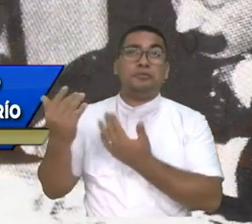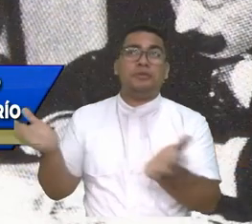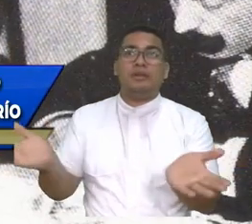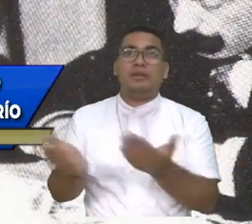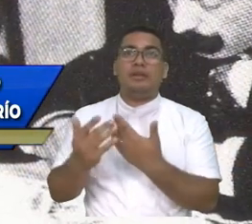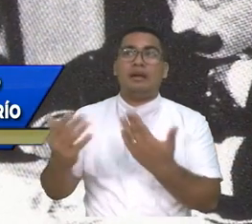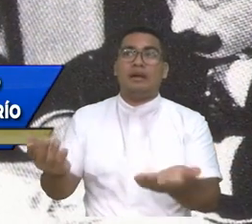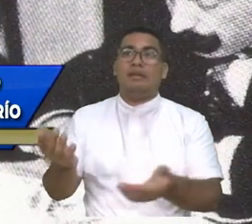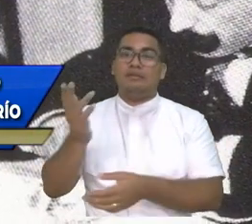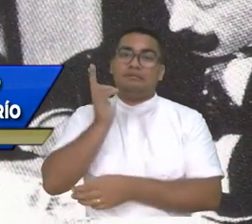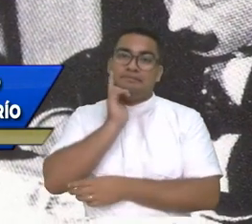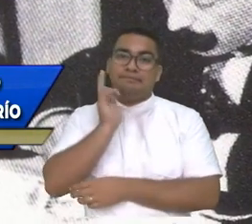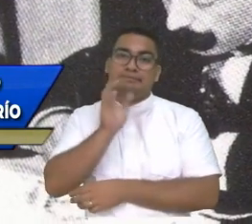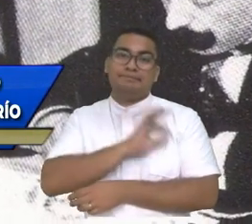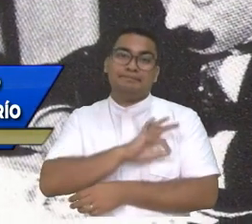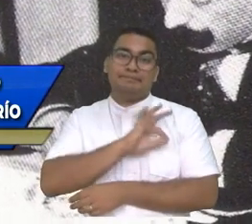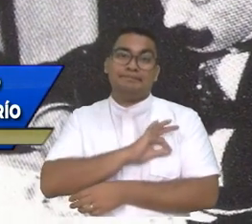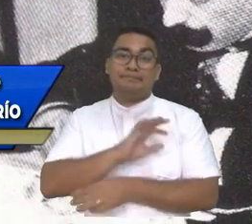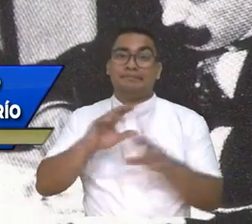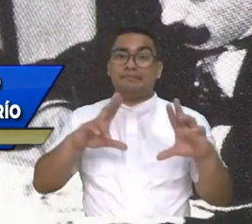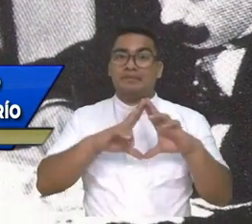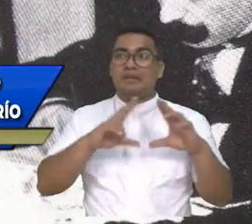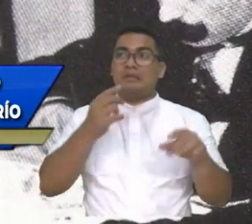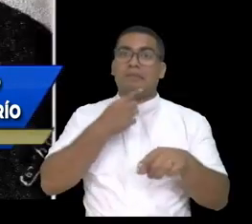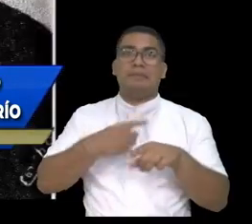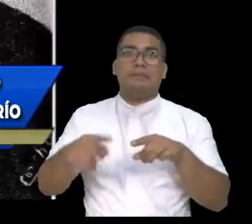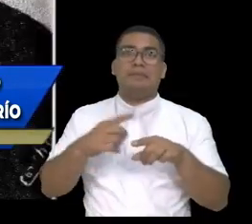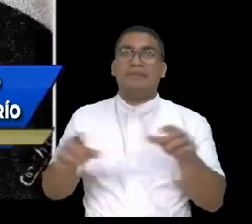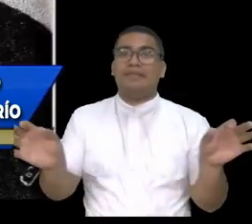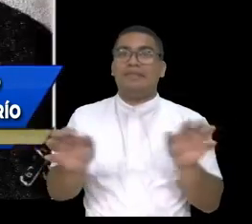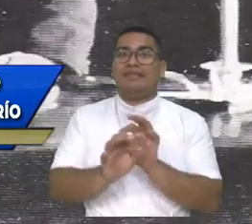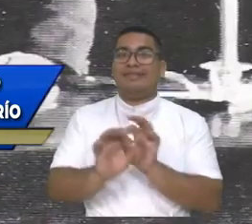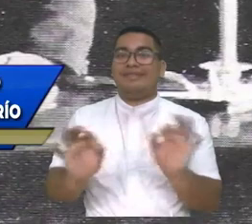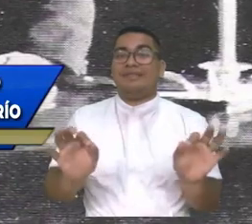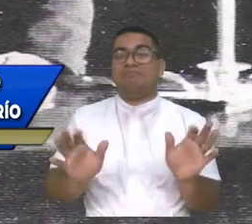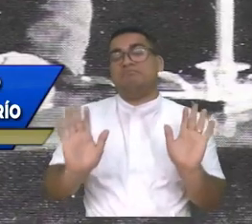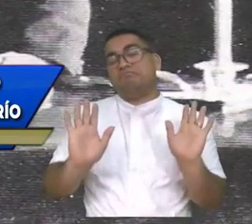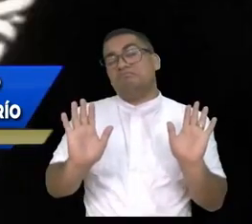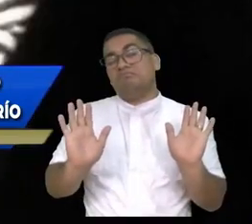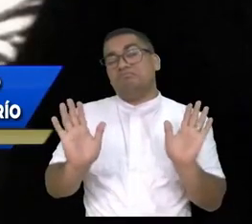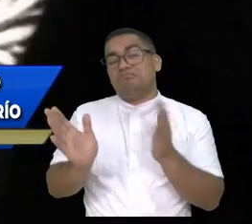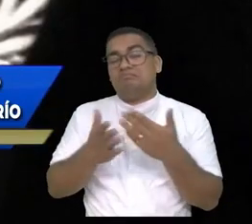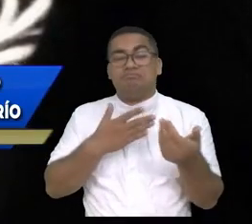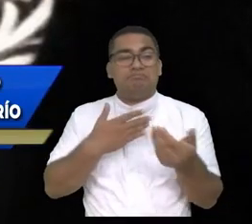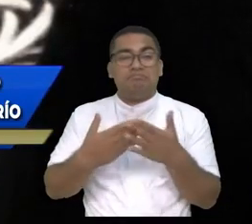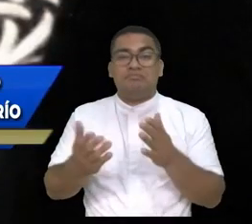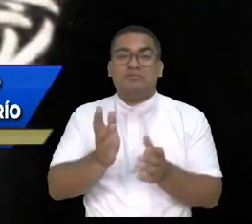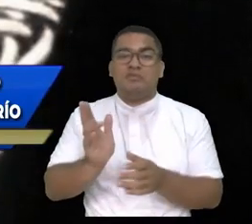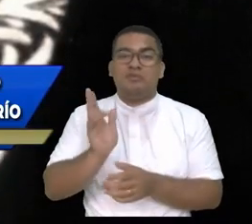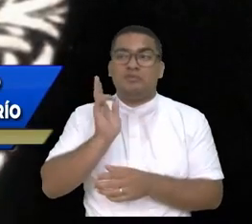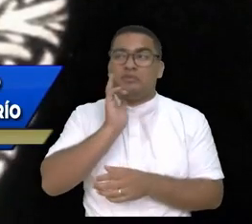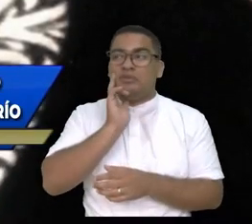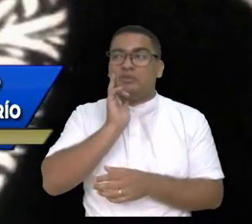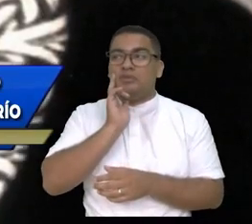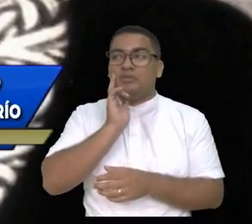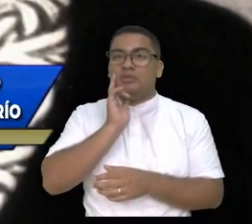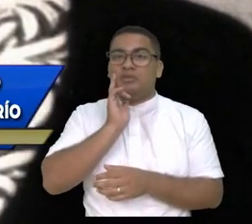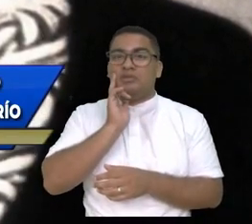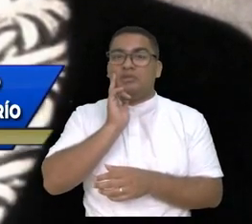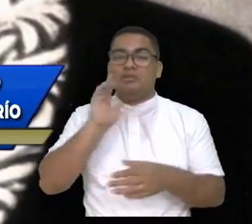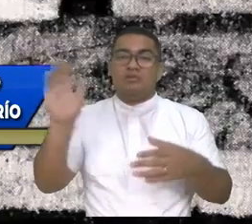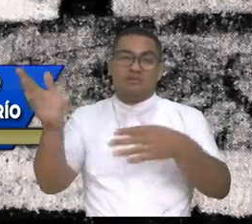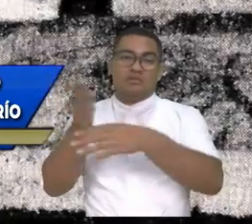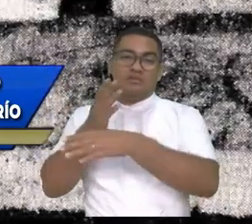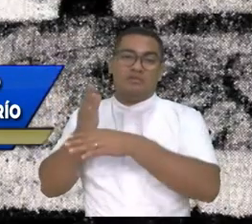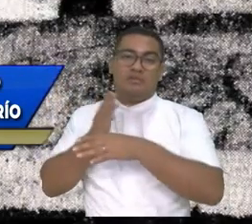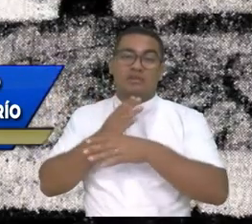Entonces, eso es lo que hizo que Rubén viajara e instruyera todo lo que estaba pasando